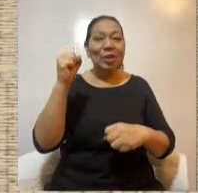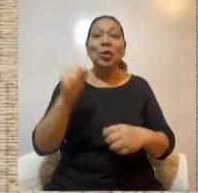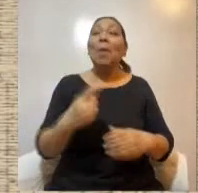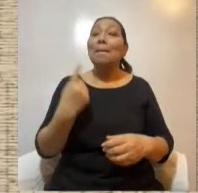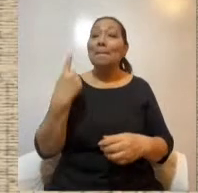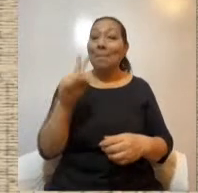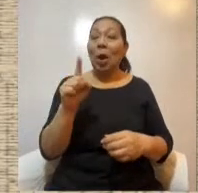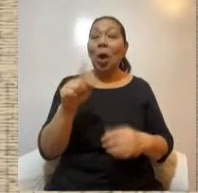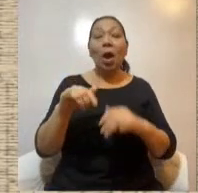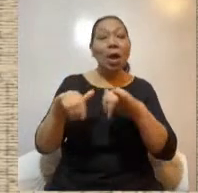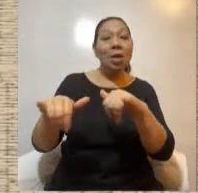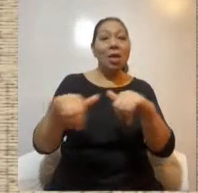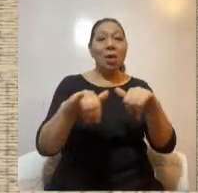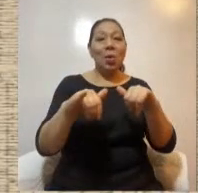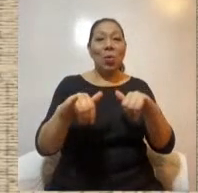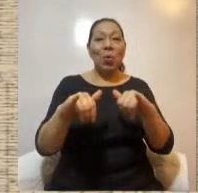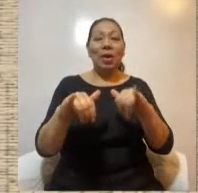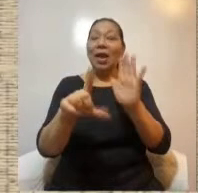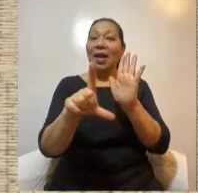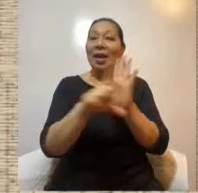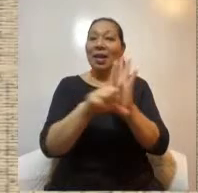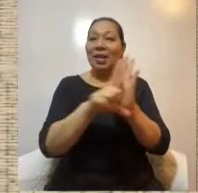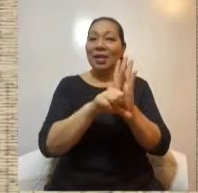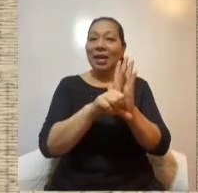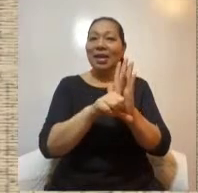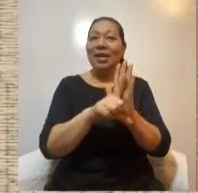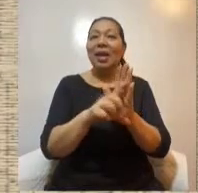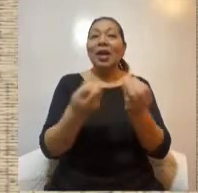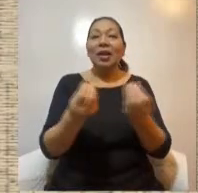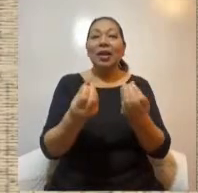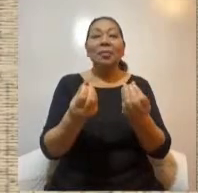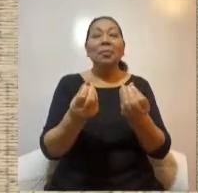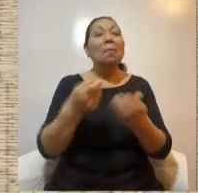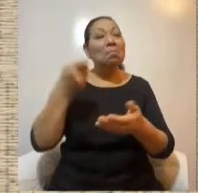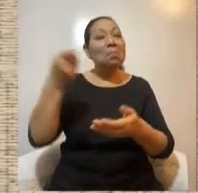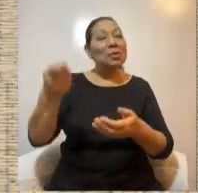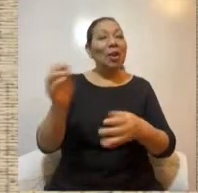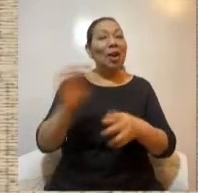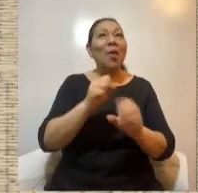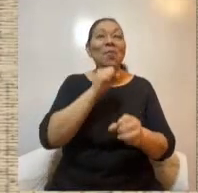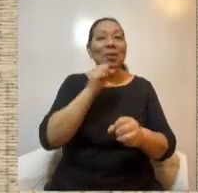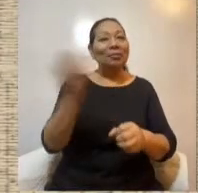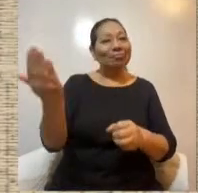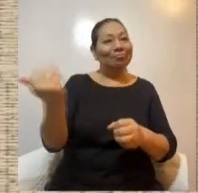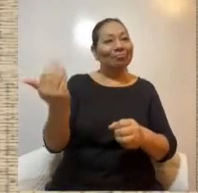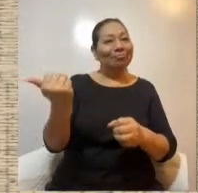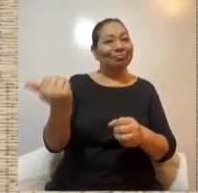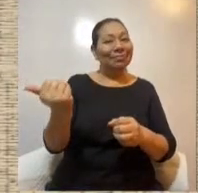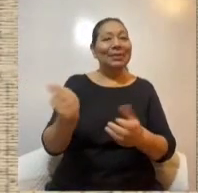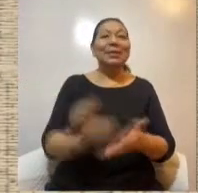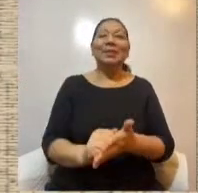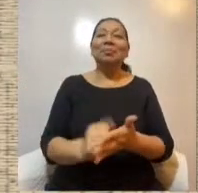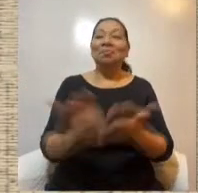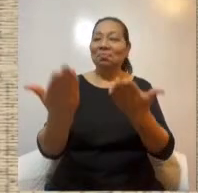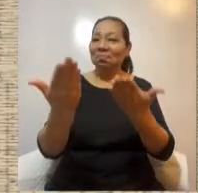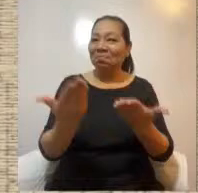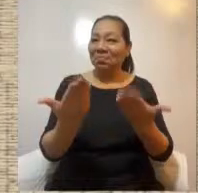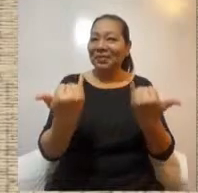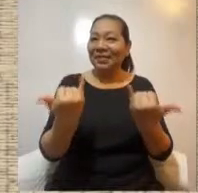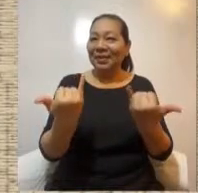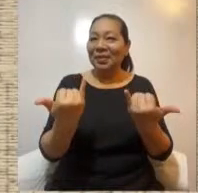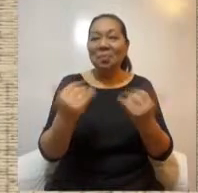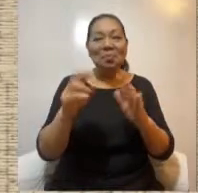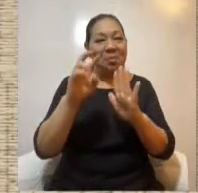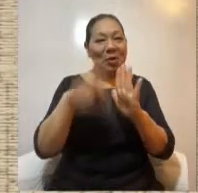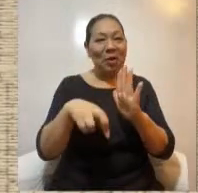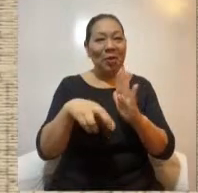derecho fundamental a la igualdad en la ley y a la pensión de viudez. Bienvenidos y